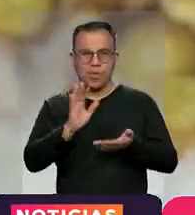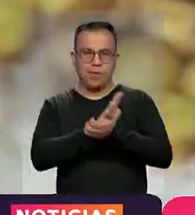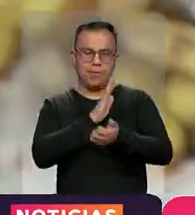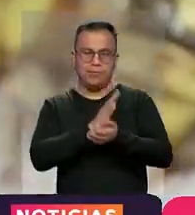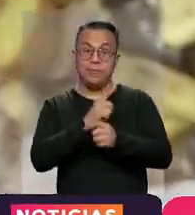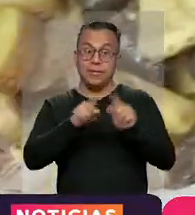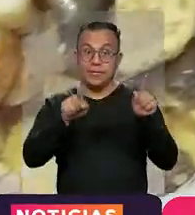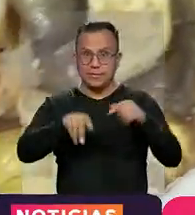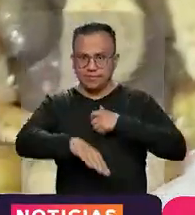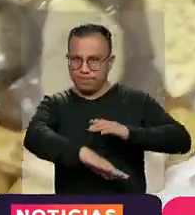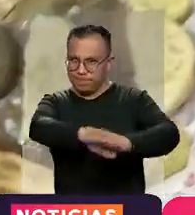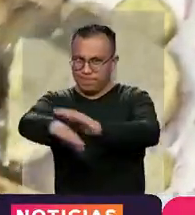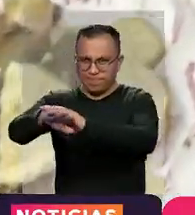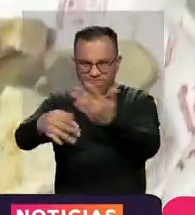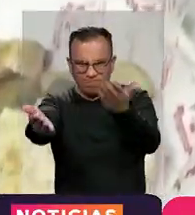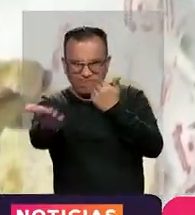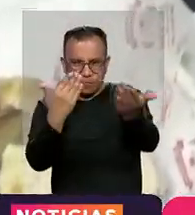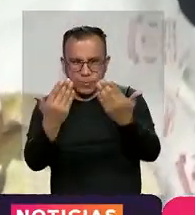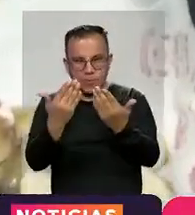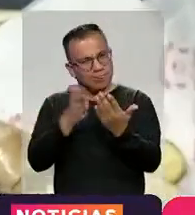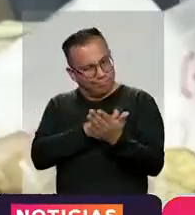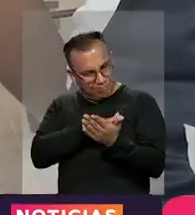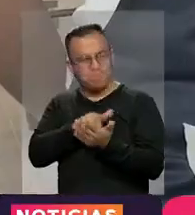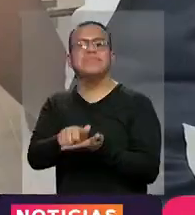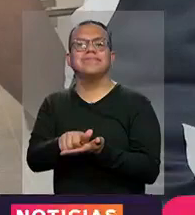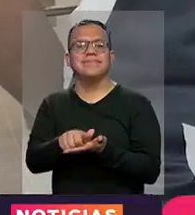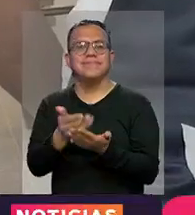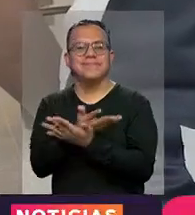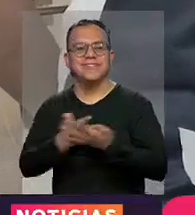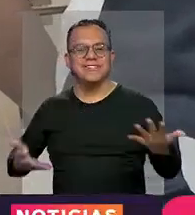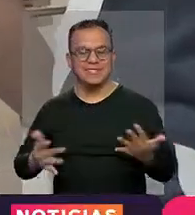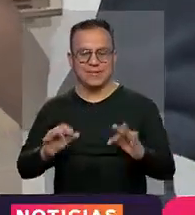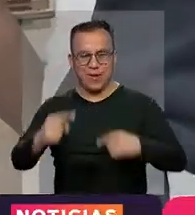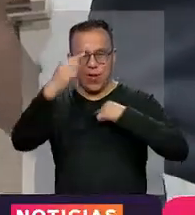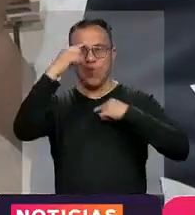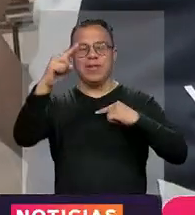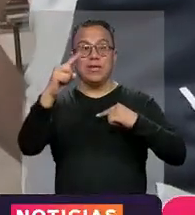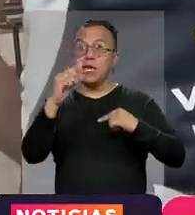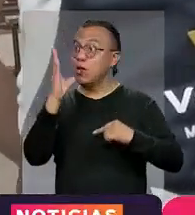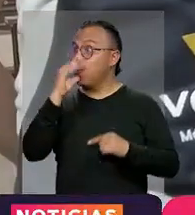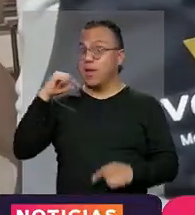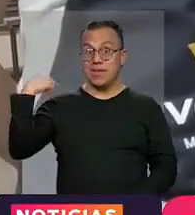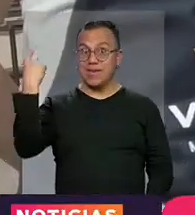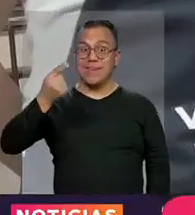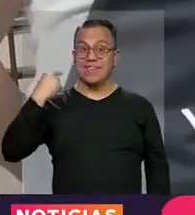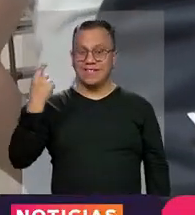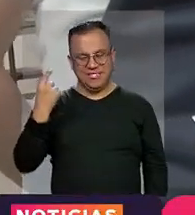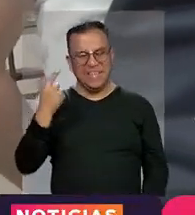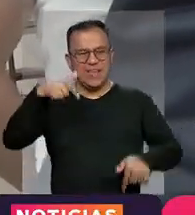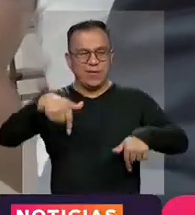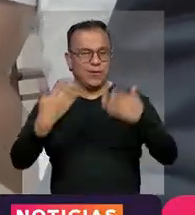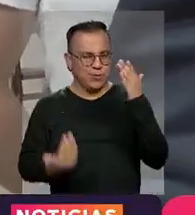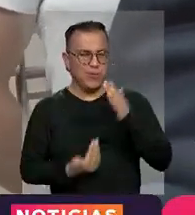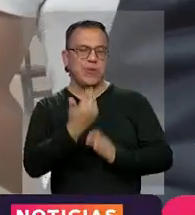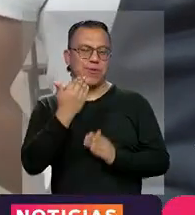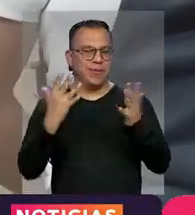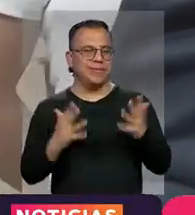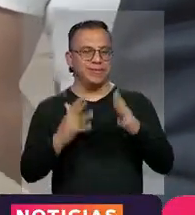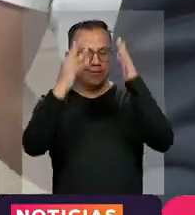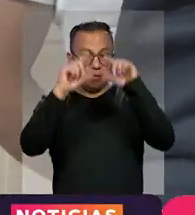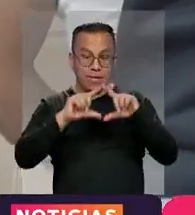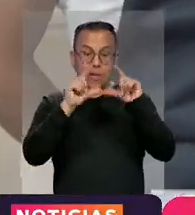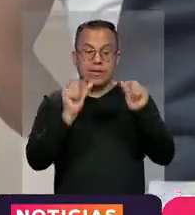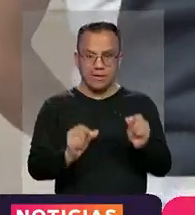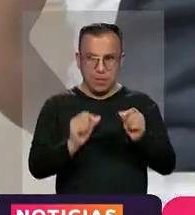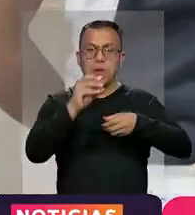Así que la invitación es a dejarse tentar con preparaciones únicas e inigualables que trae esta nueva edición, como la empanada